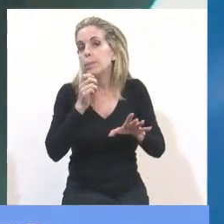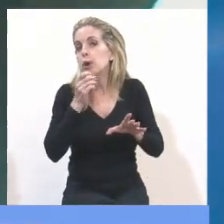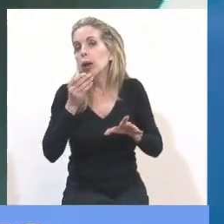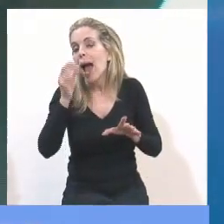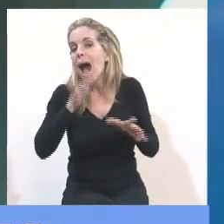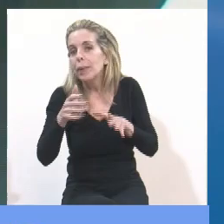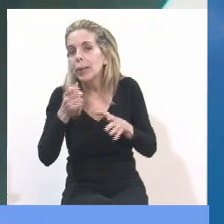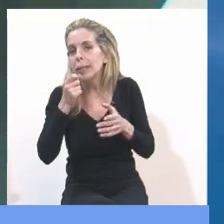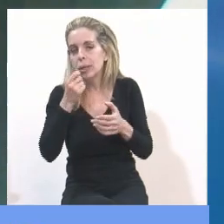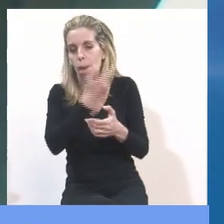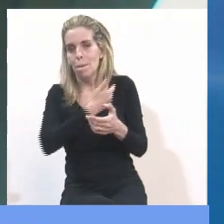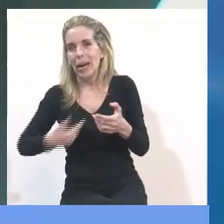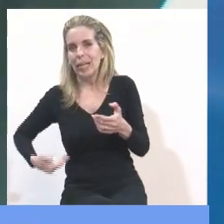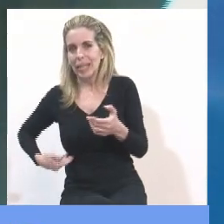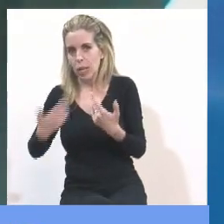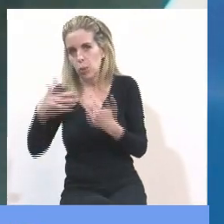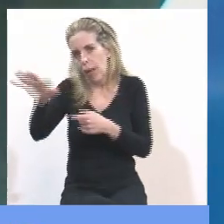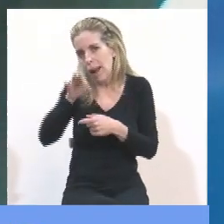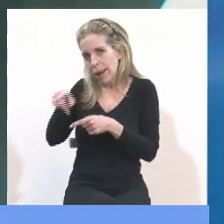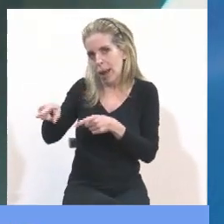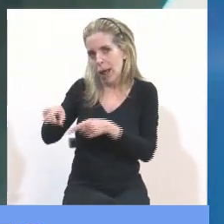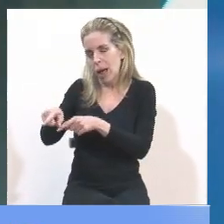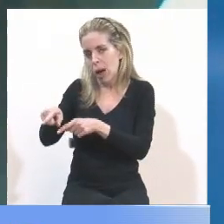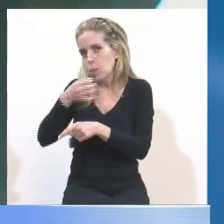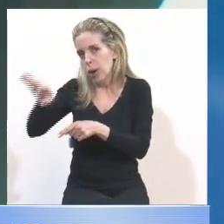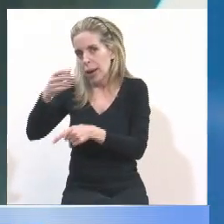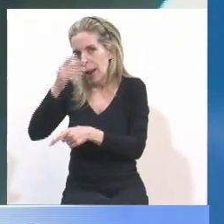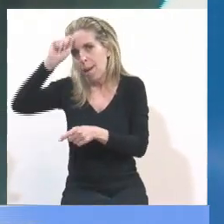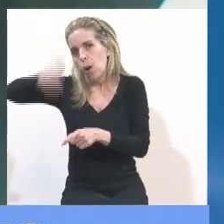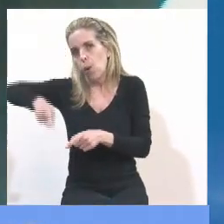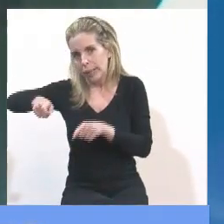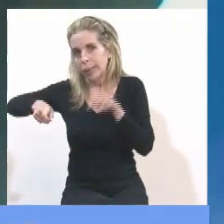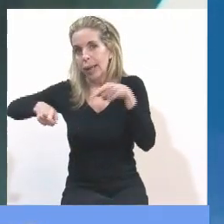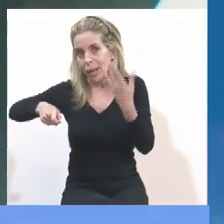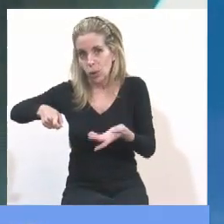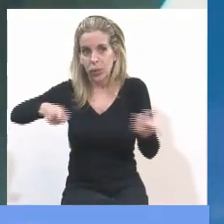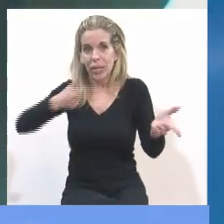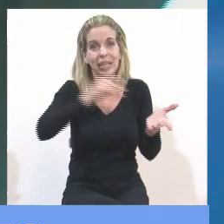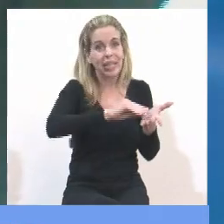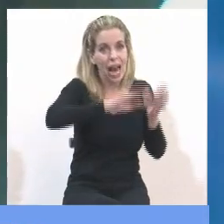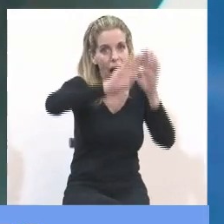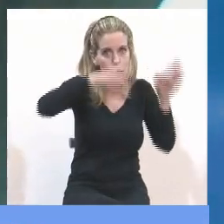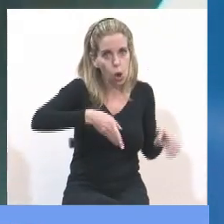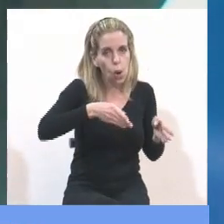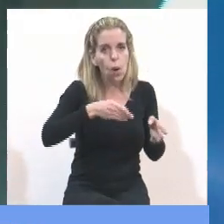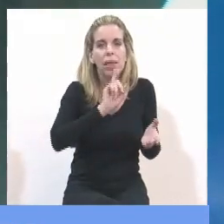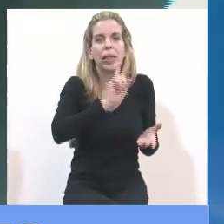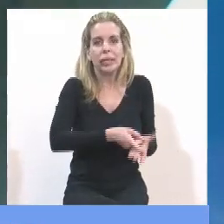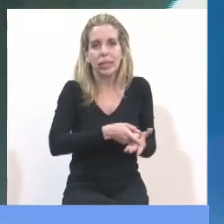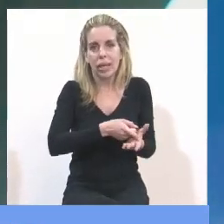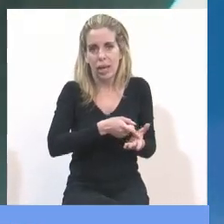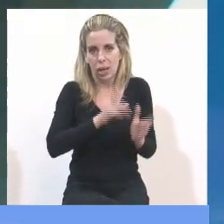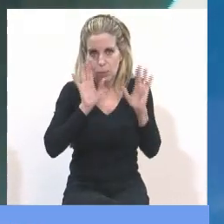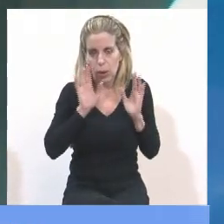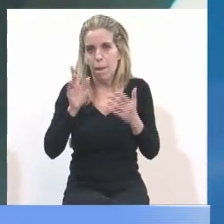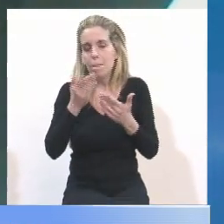presidencial, dice el Federalista, y tendrá marcadamente a impedir la designación de personas poco